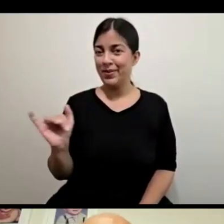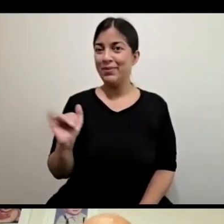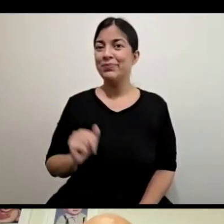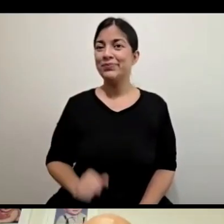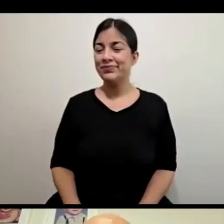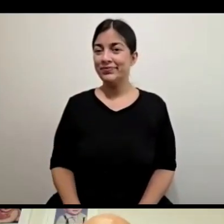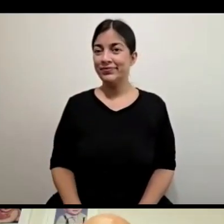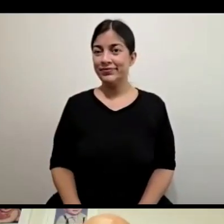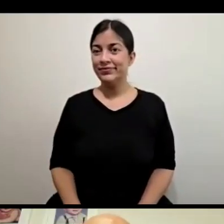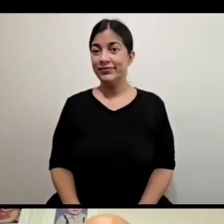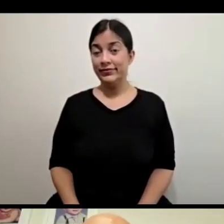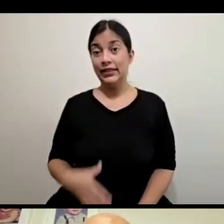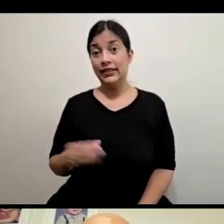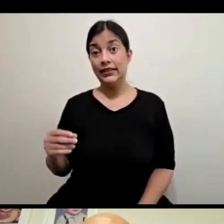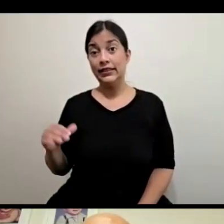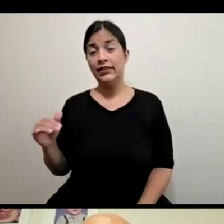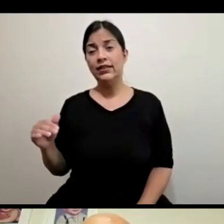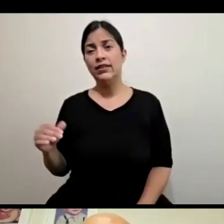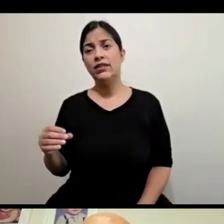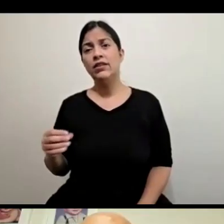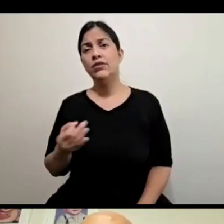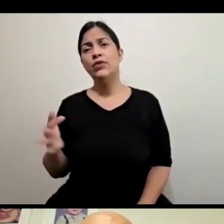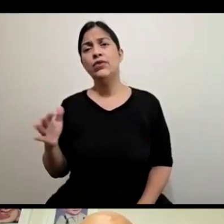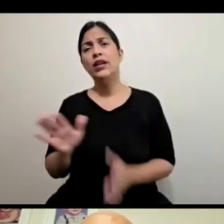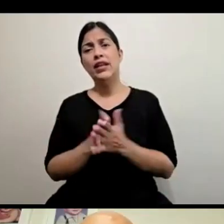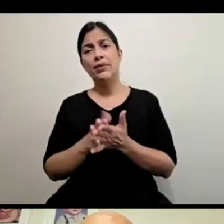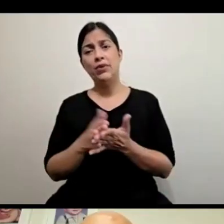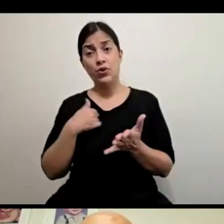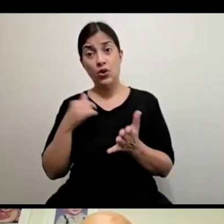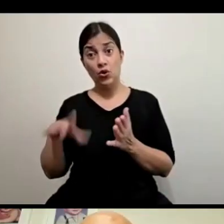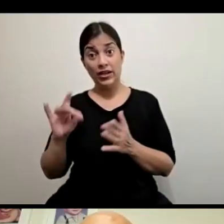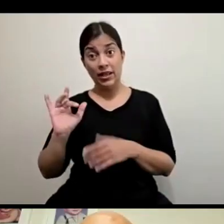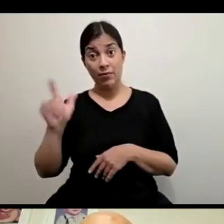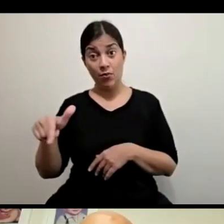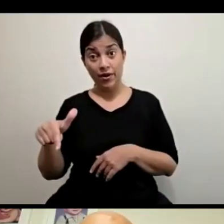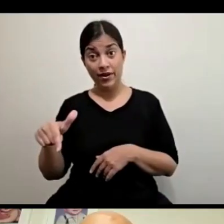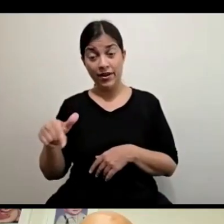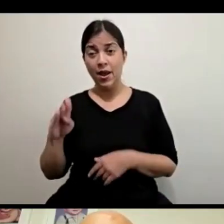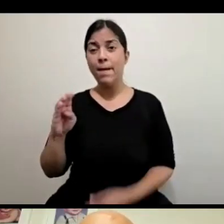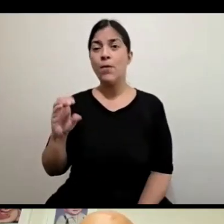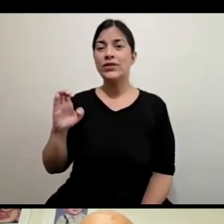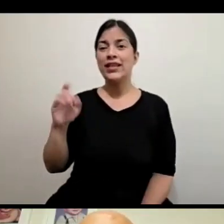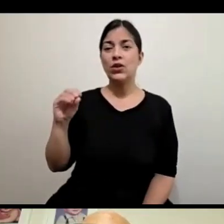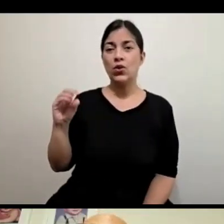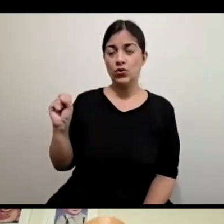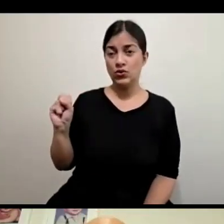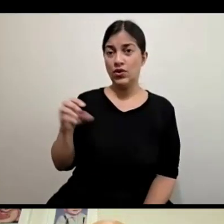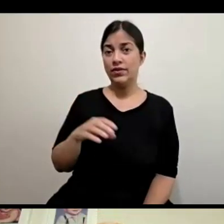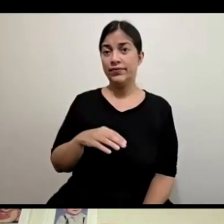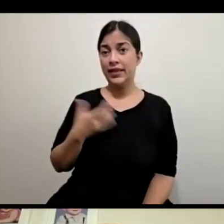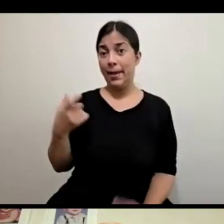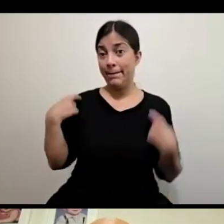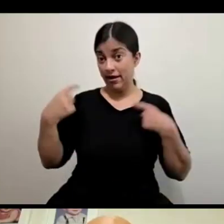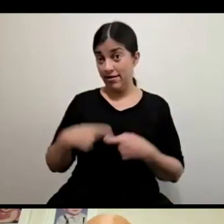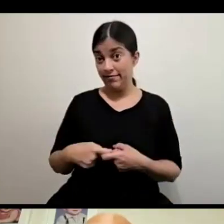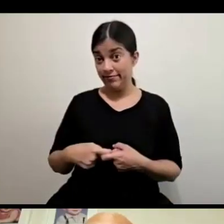gran artista. De hecho, había libros, yo encontré después bocetos de Rivero en libros de escenografía de España. O sea, que ya